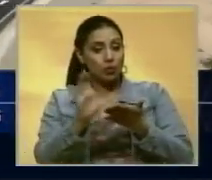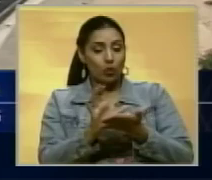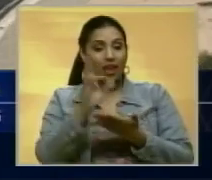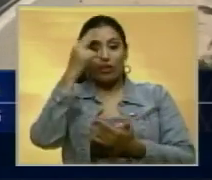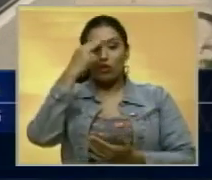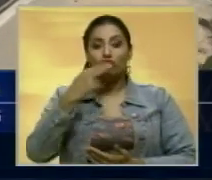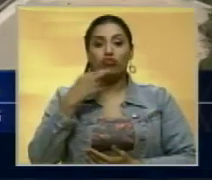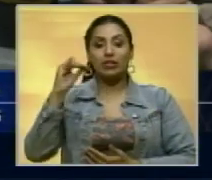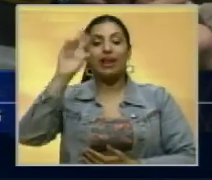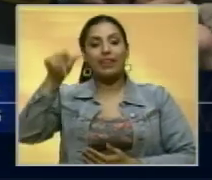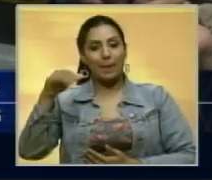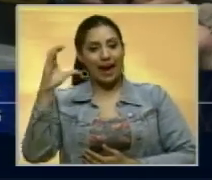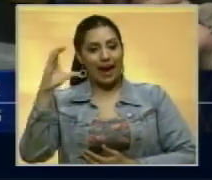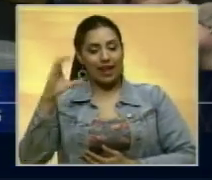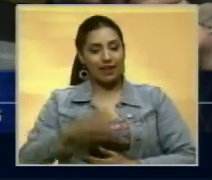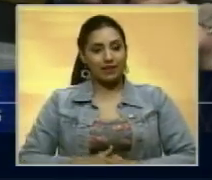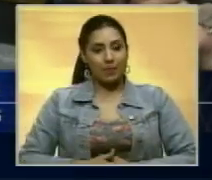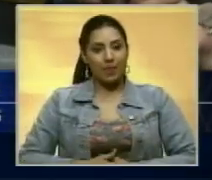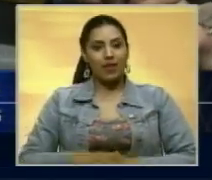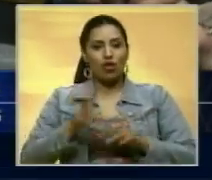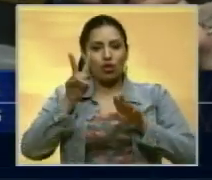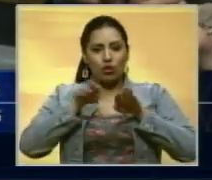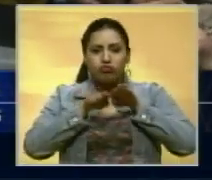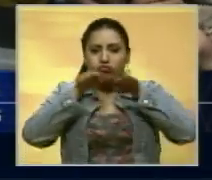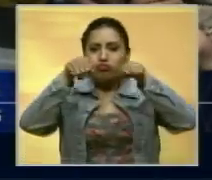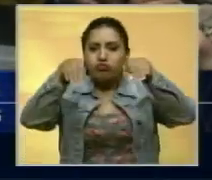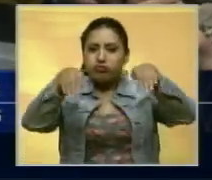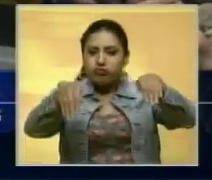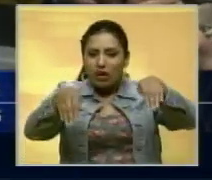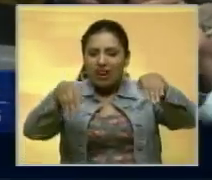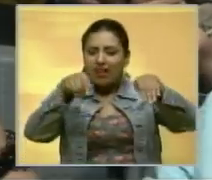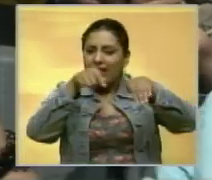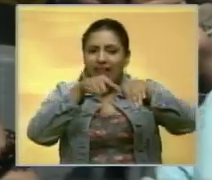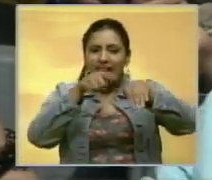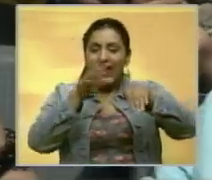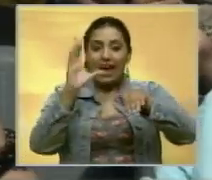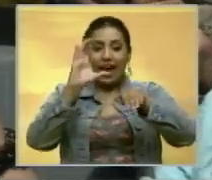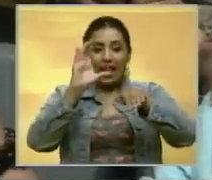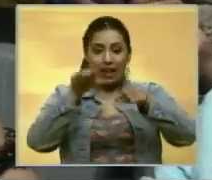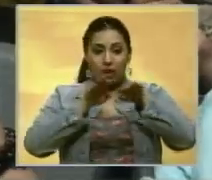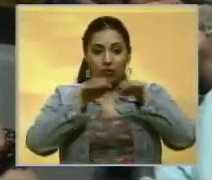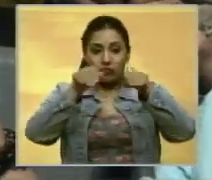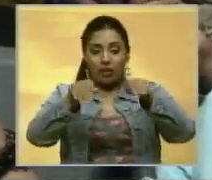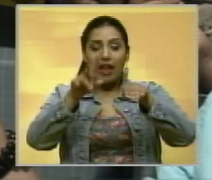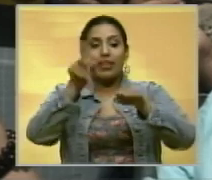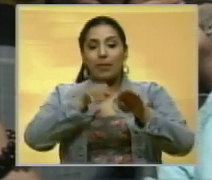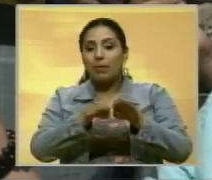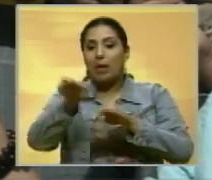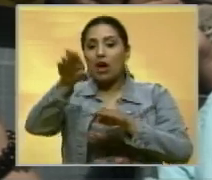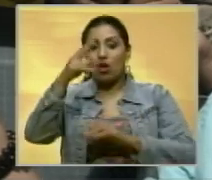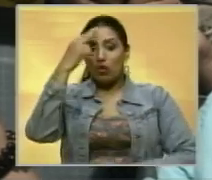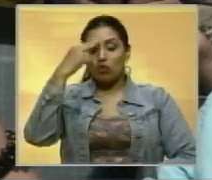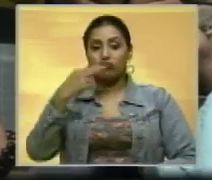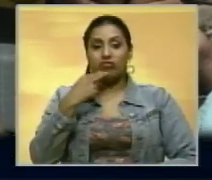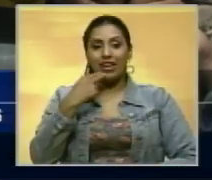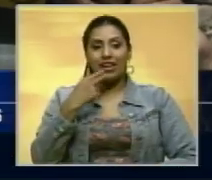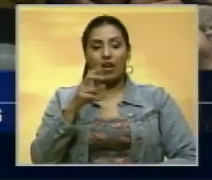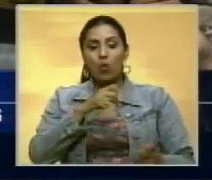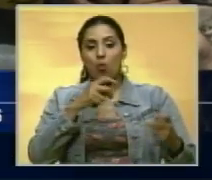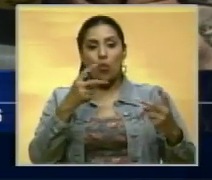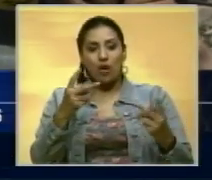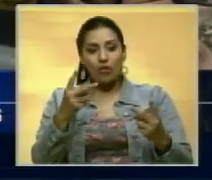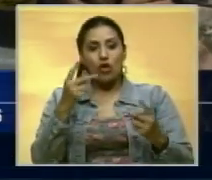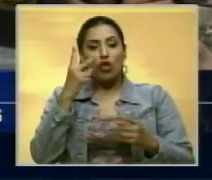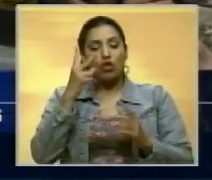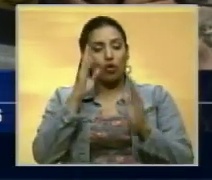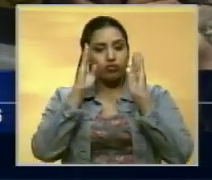Los Teques y Caracas. Este distribuidor consta de 2 canales en ambos sentidos, dirección Caracas, dirección Los Teques, consta